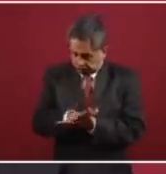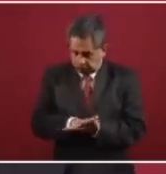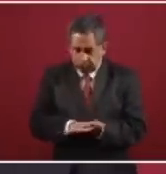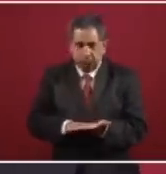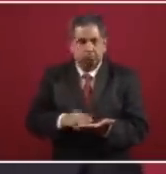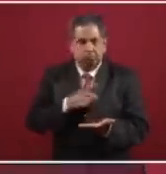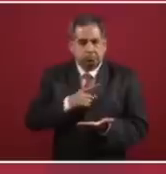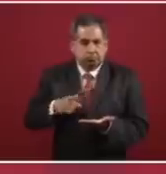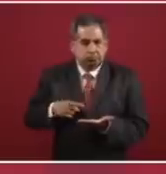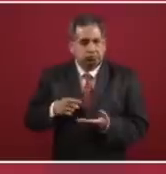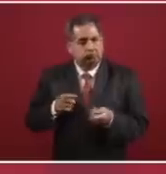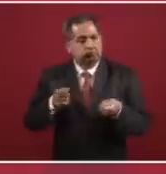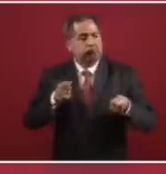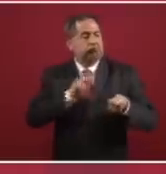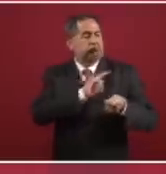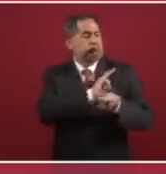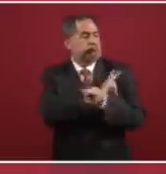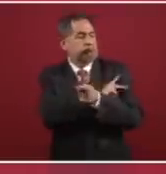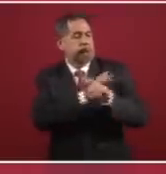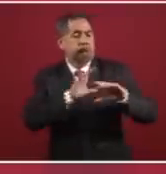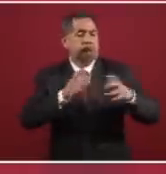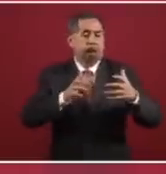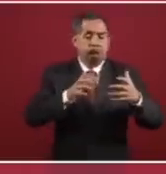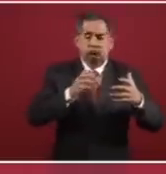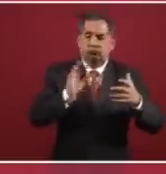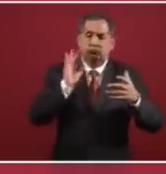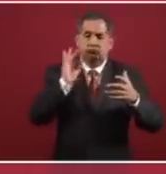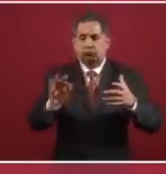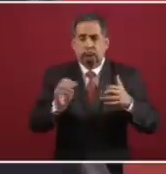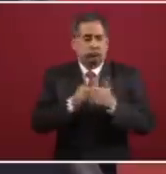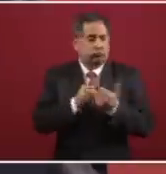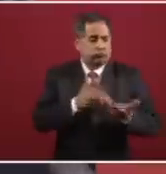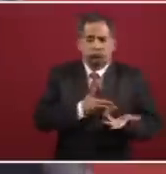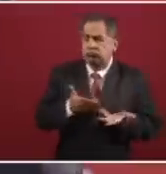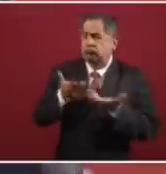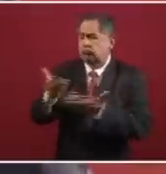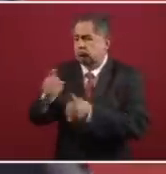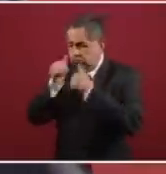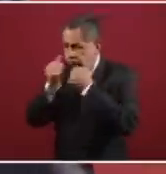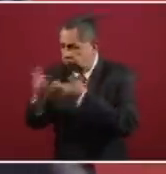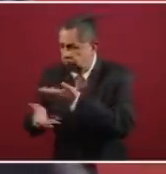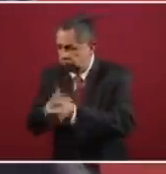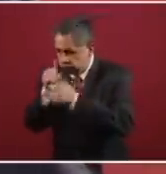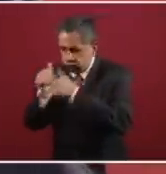y el poder solo tiene sentido y se convierte en virtud cuando se pone al servicio de los demás